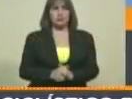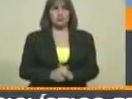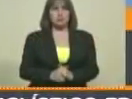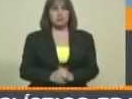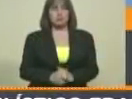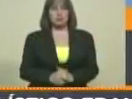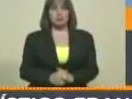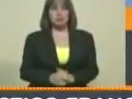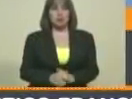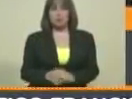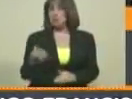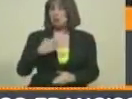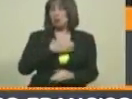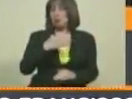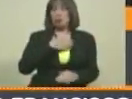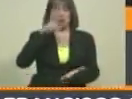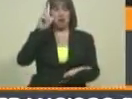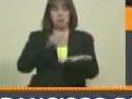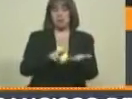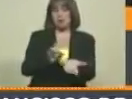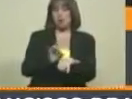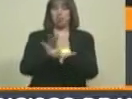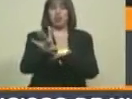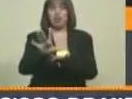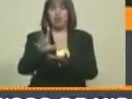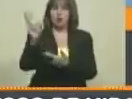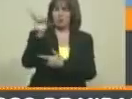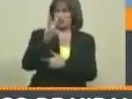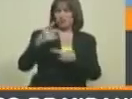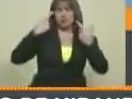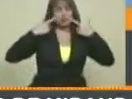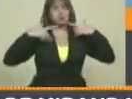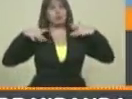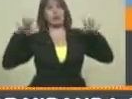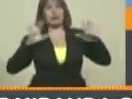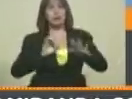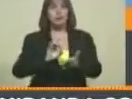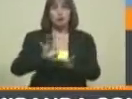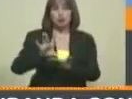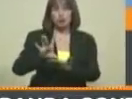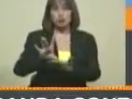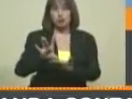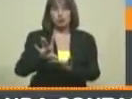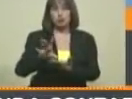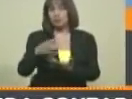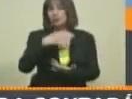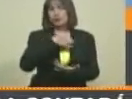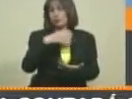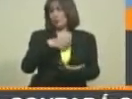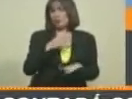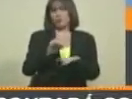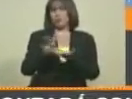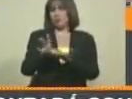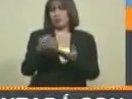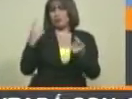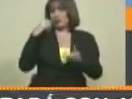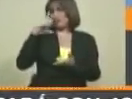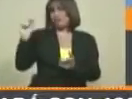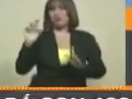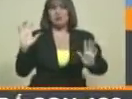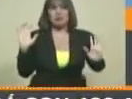Como no pudieron aprobar la expulsión de Venezuela, supuesta expulsión, porque no a ti no te pueden expulsar de donde ya te